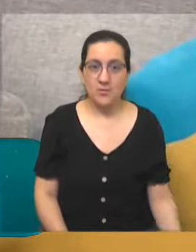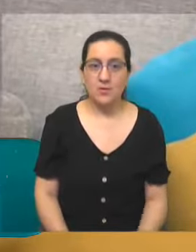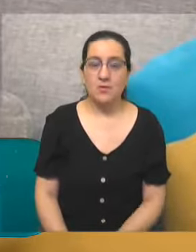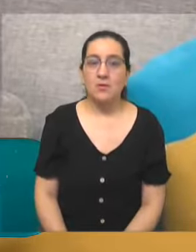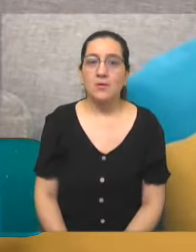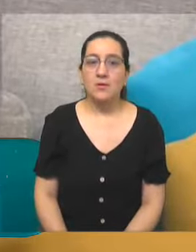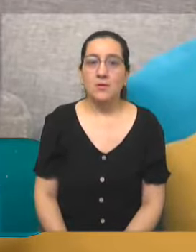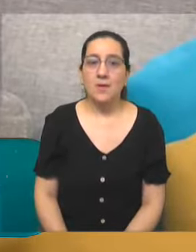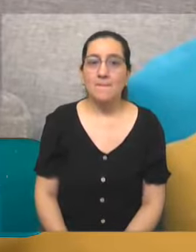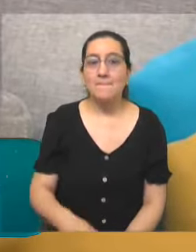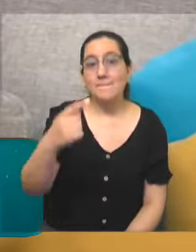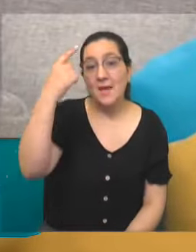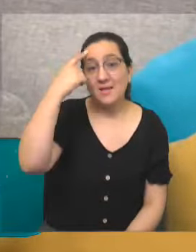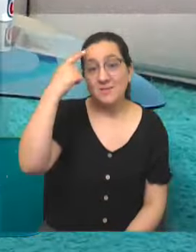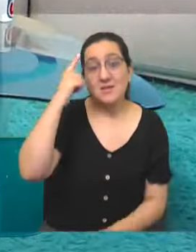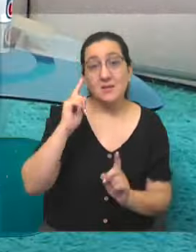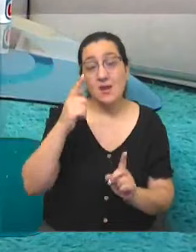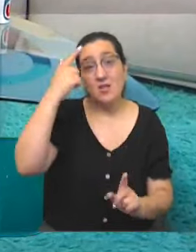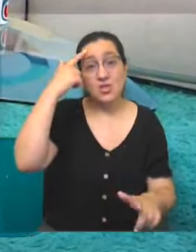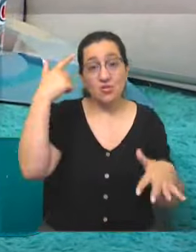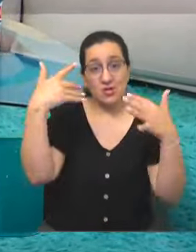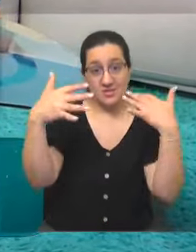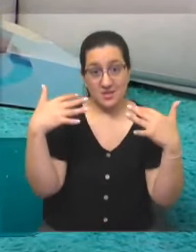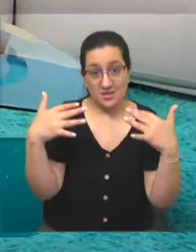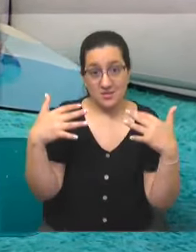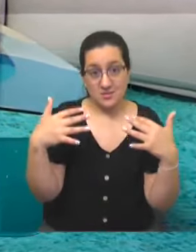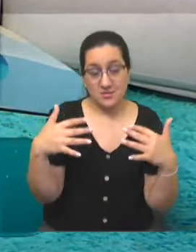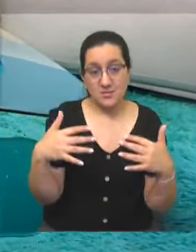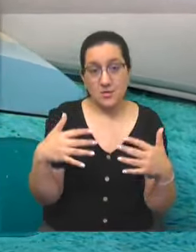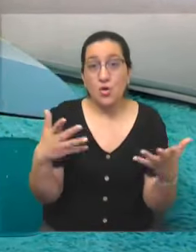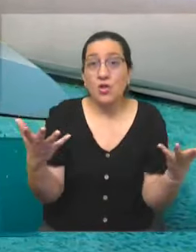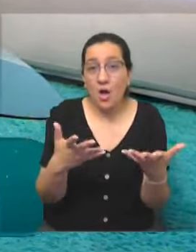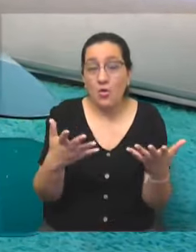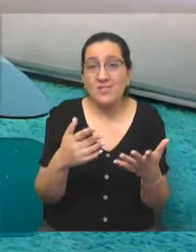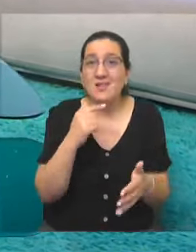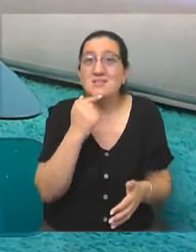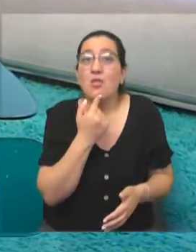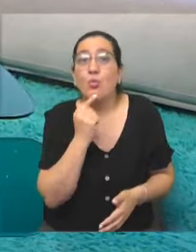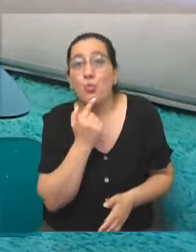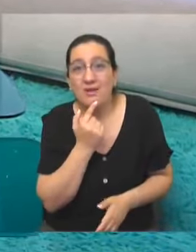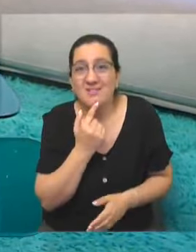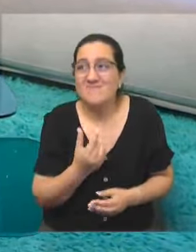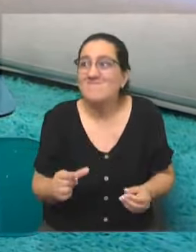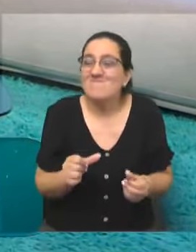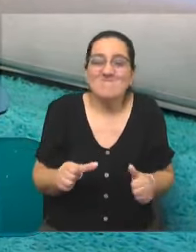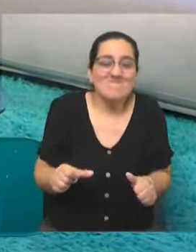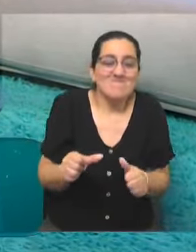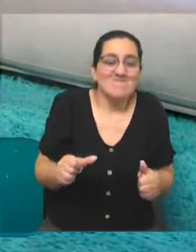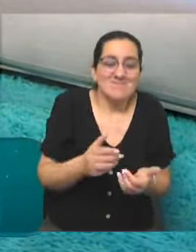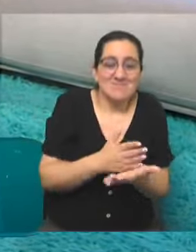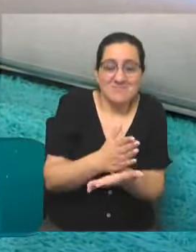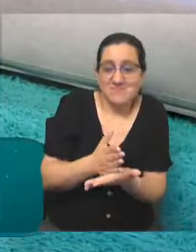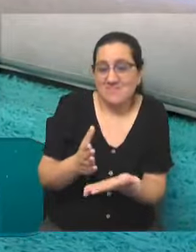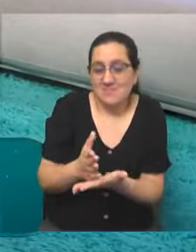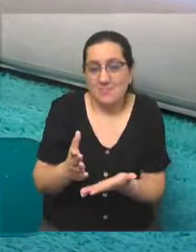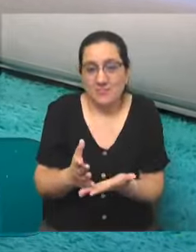decisiones, pensar un poquito en nuestros adolescentes, aquellos que atraviesan esta duda y esta inquietud, que le